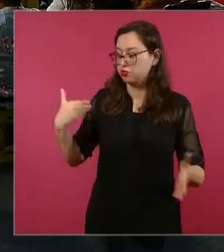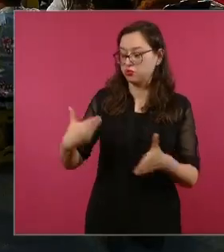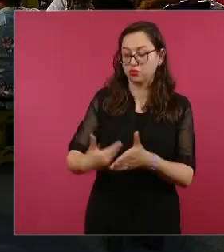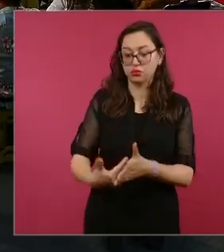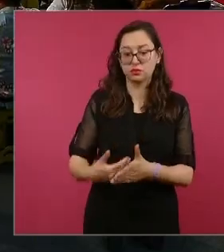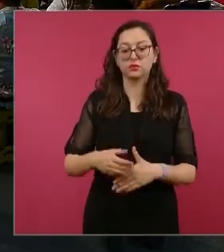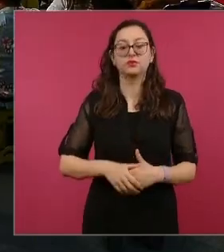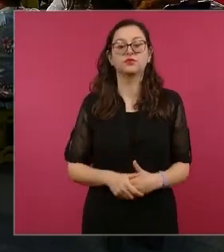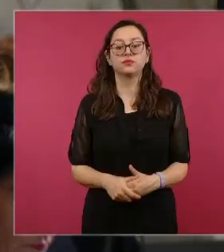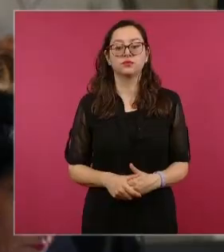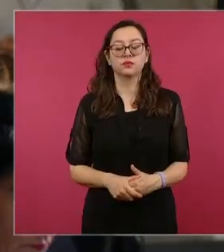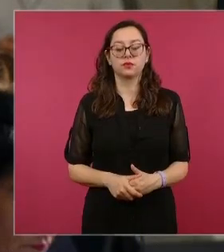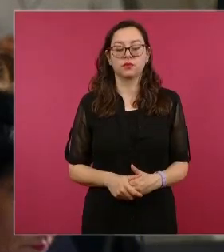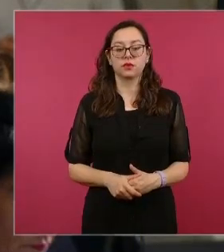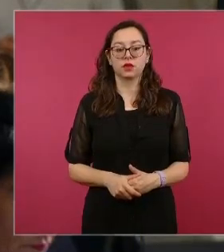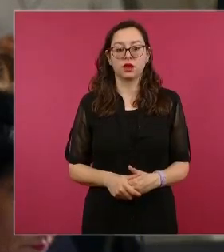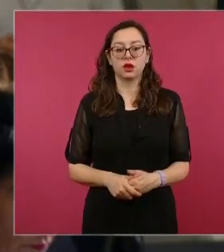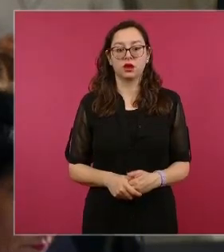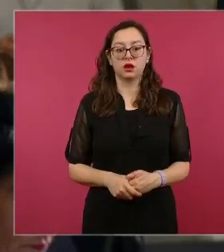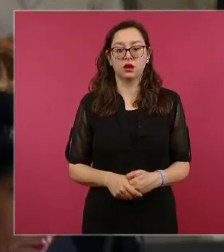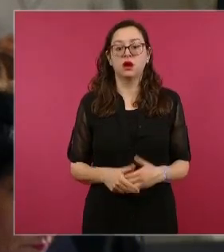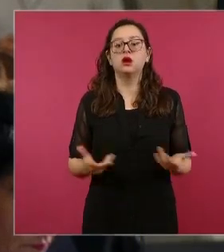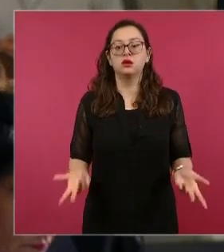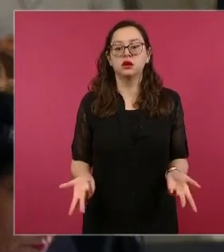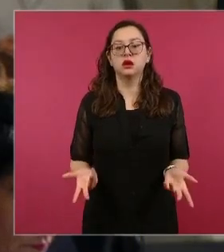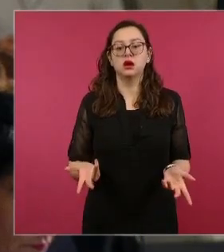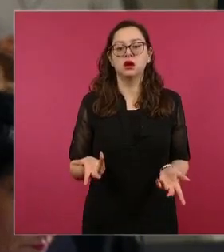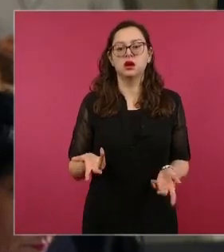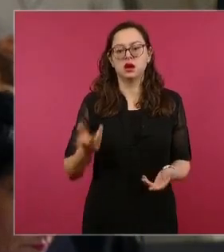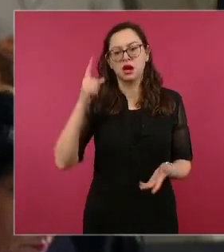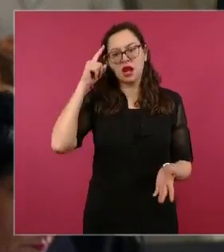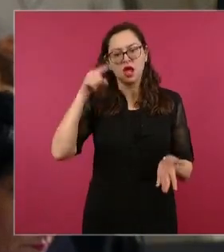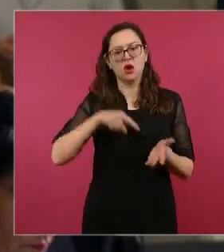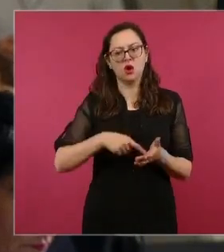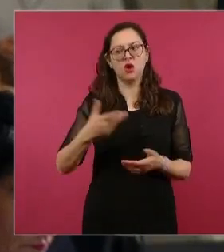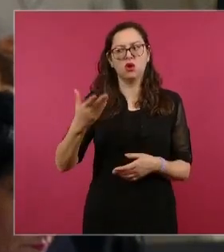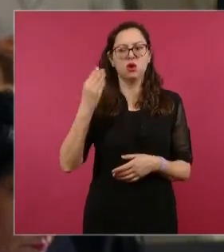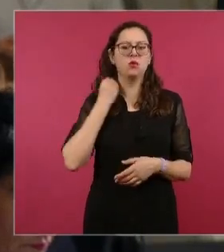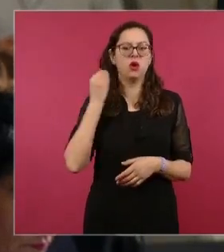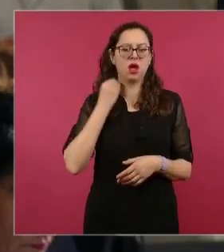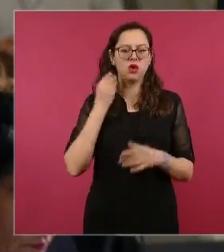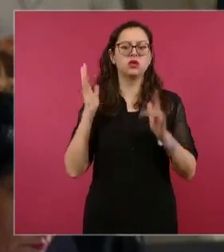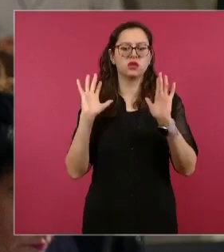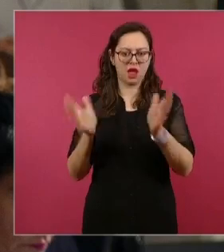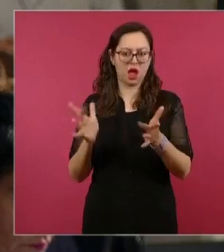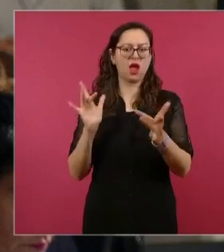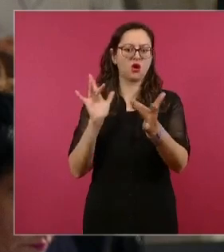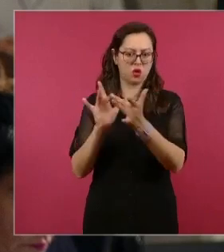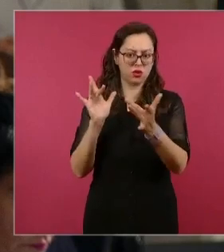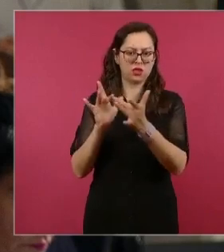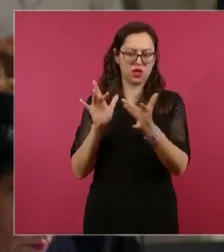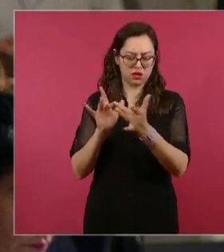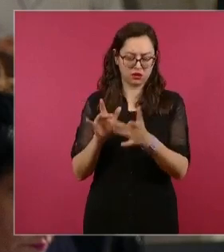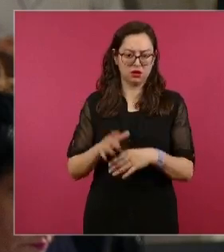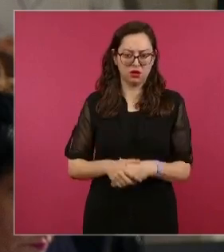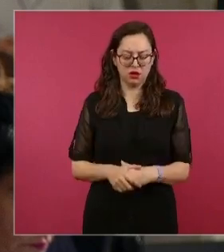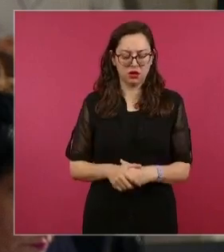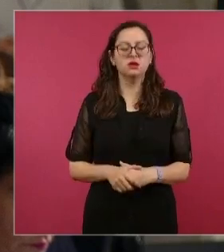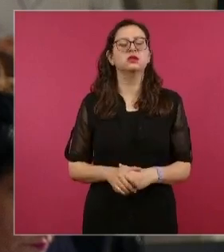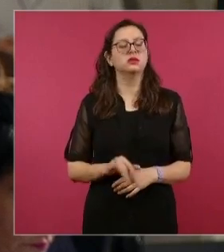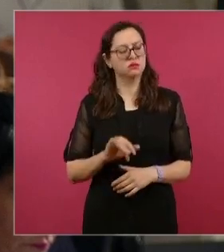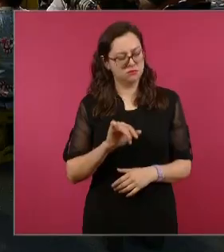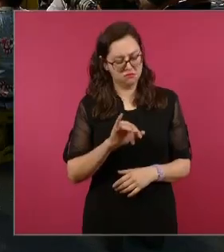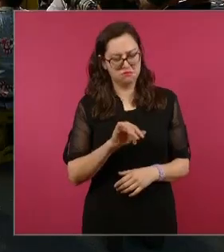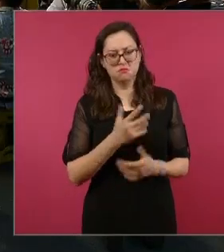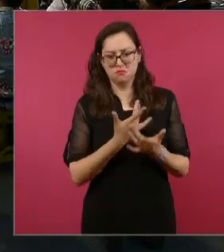hecho, ellos ya están en comunicación con ustedes, ustedes sí los han atendido bastante y pues bueno, ellos tienen los casos, pero los renuevo, sí, los vuelvo a